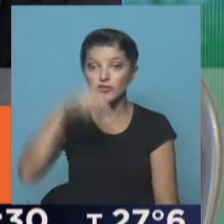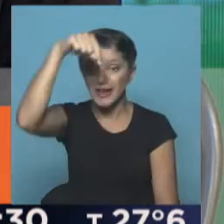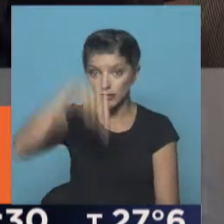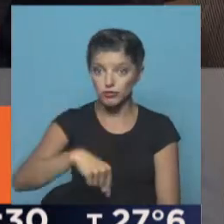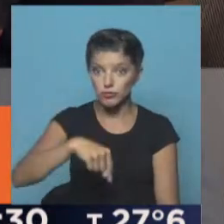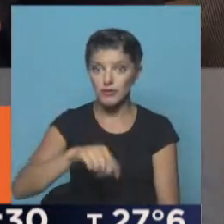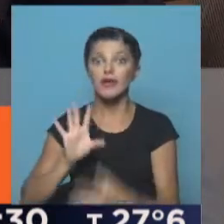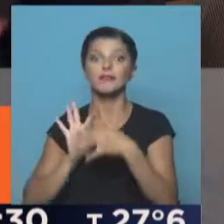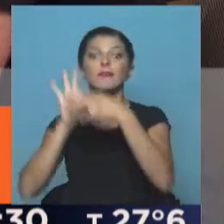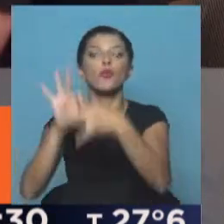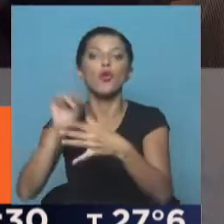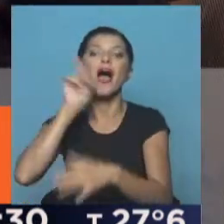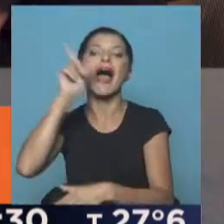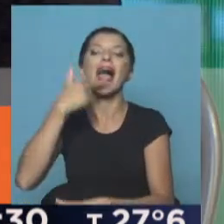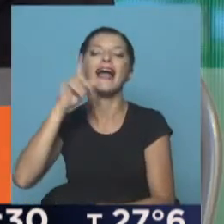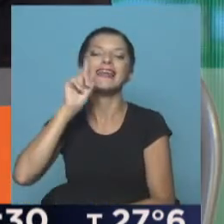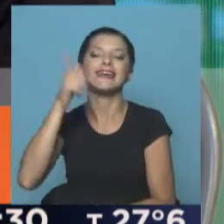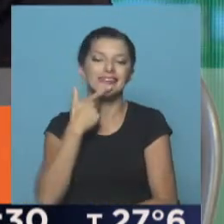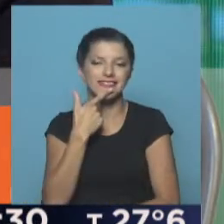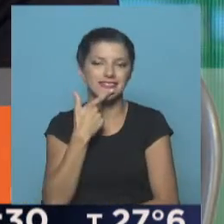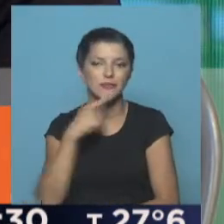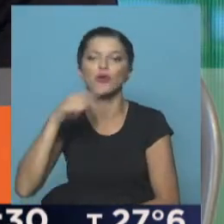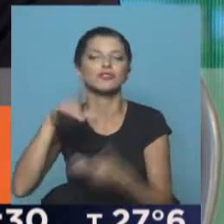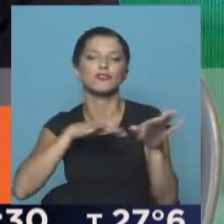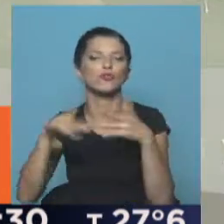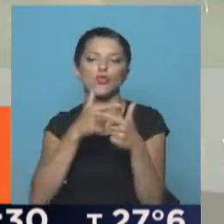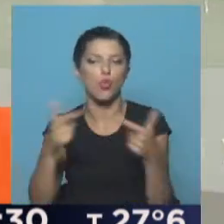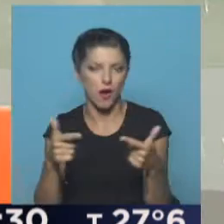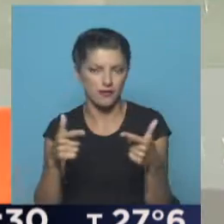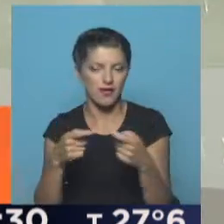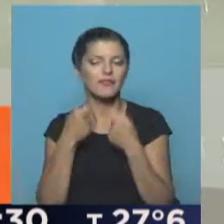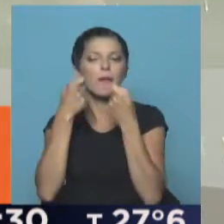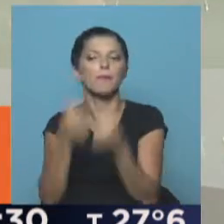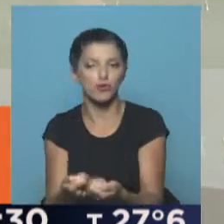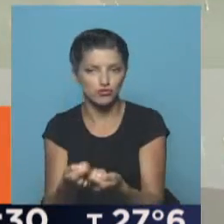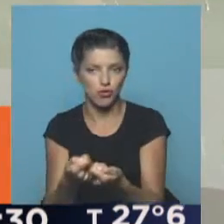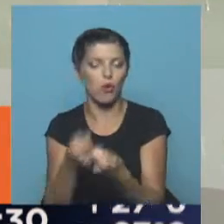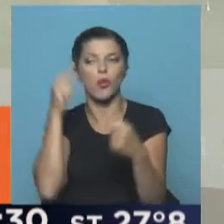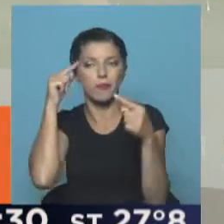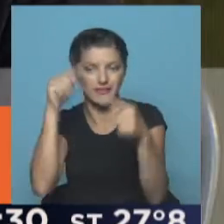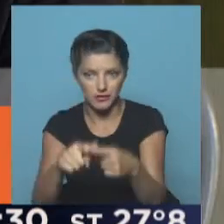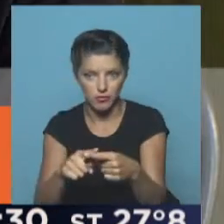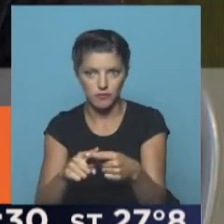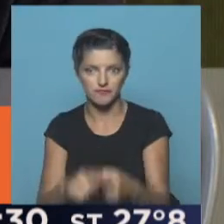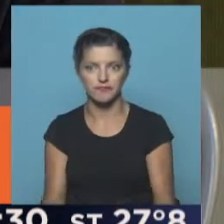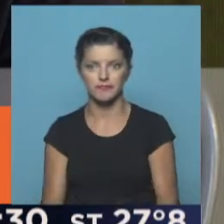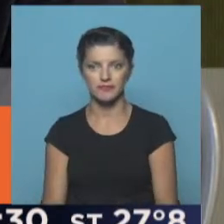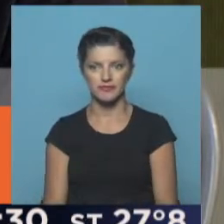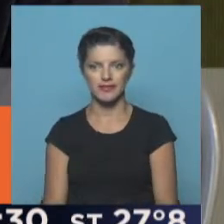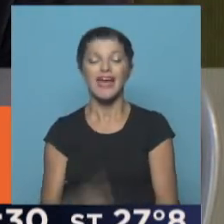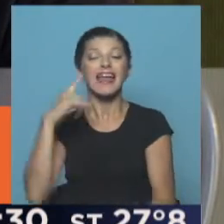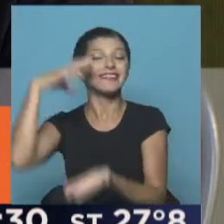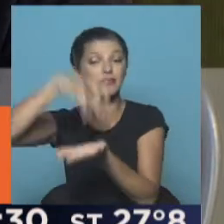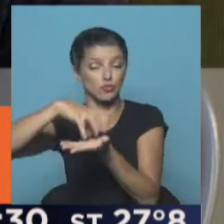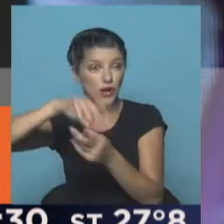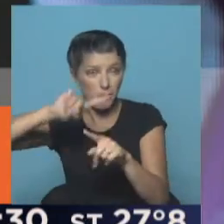al ISIS. No tenía otra situación de contención, digamos, de perspectiva, ninguna institución política en el sentido